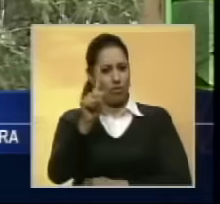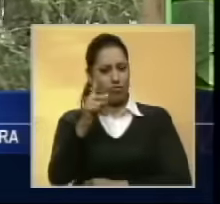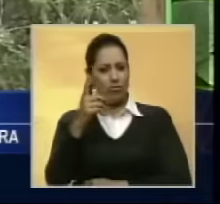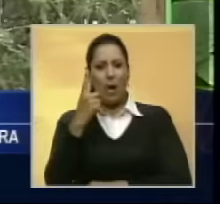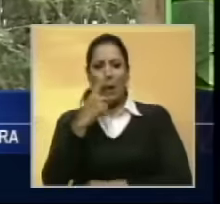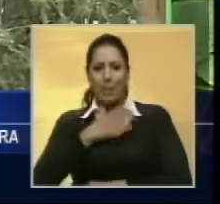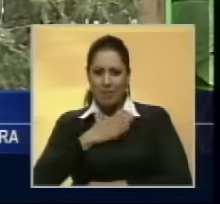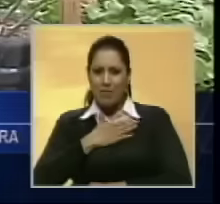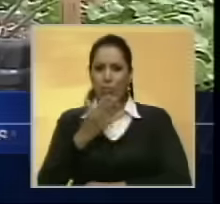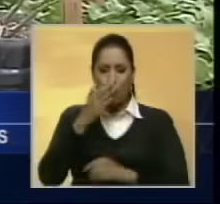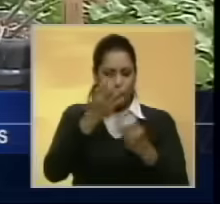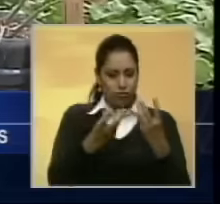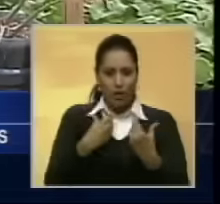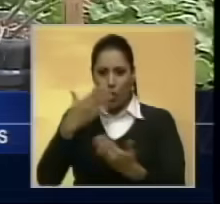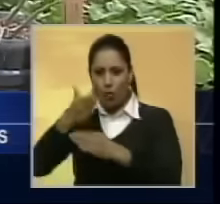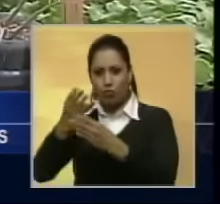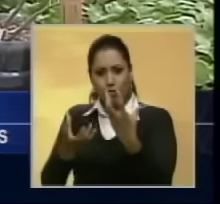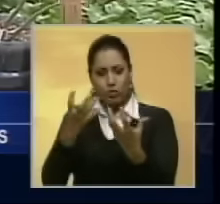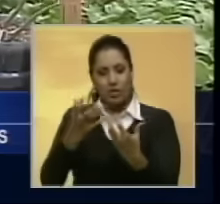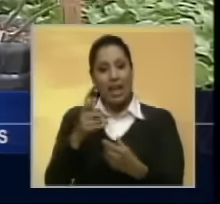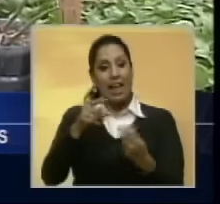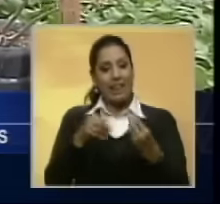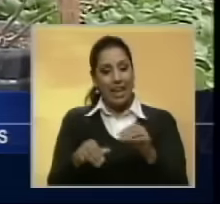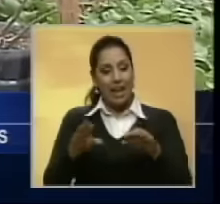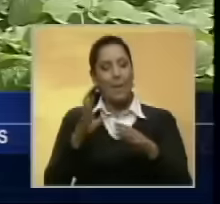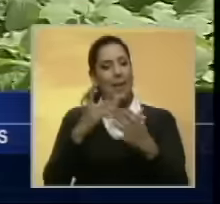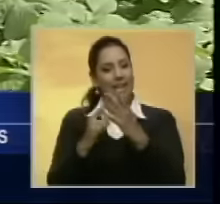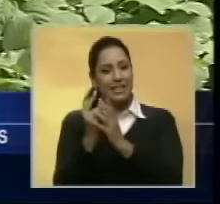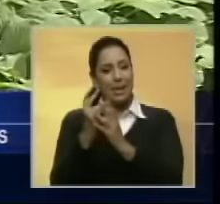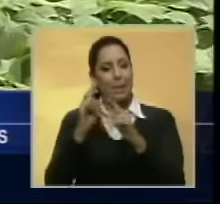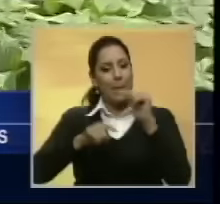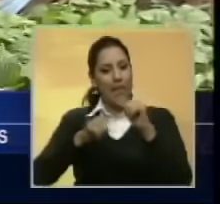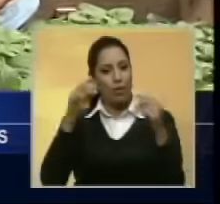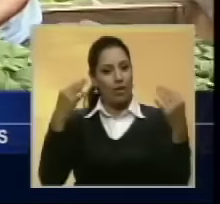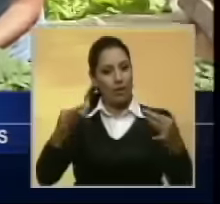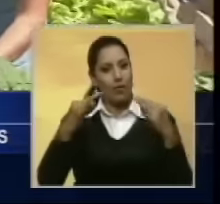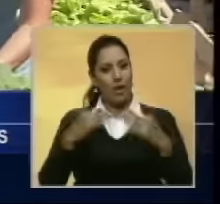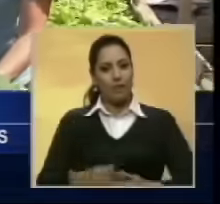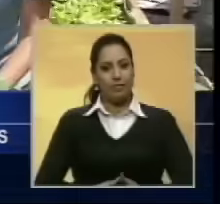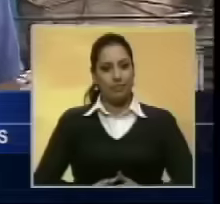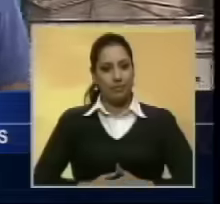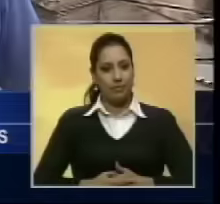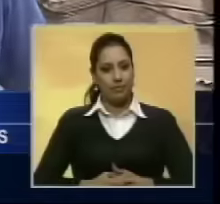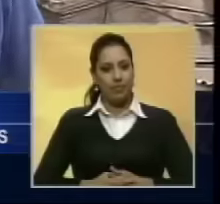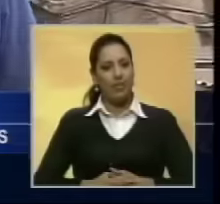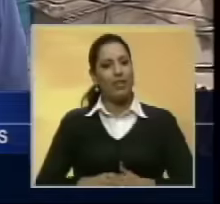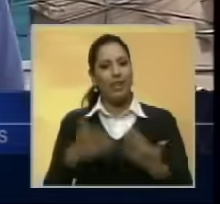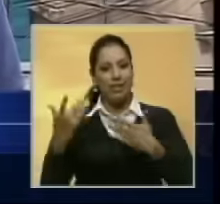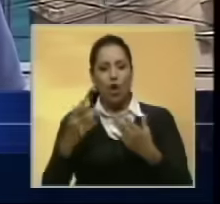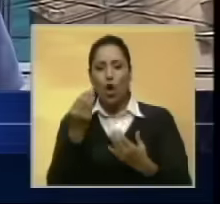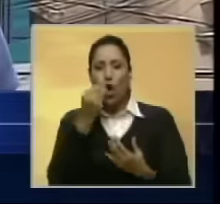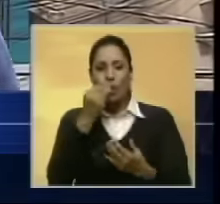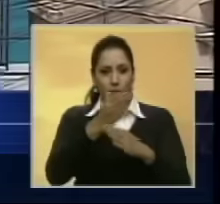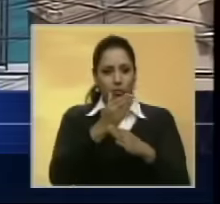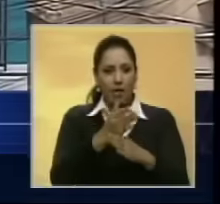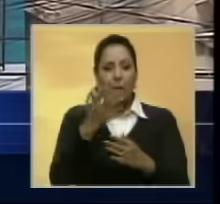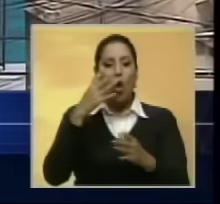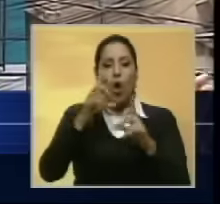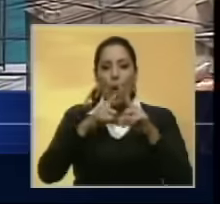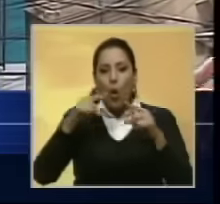para su autoconsumo. Ellos abonan la tierra para sembrar con productos naturales. Lo que va saliendo de la cocina, se va la